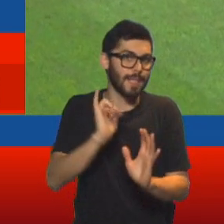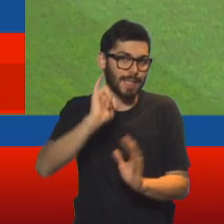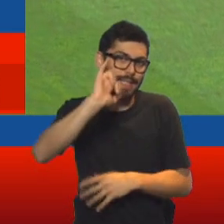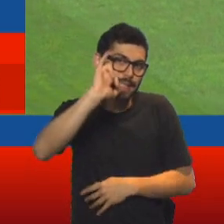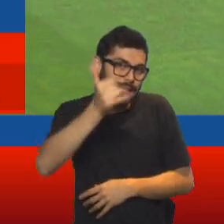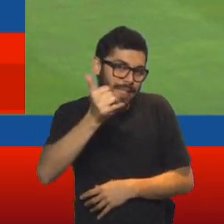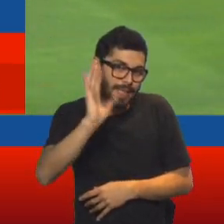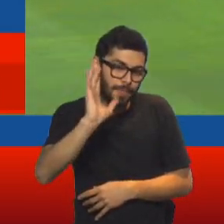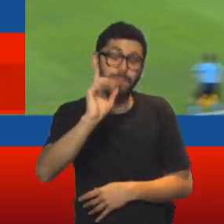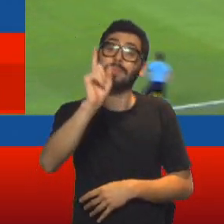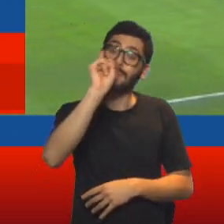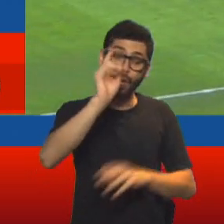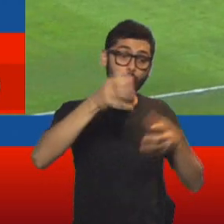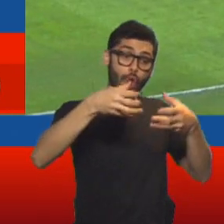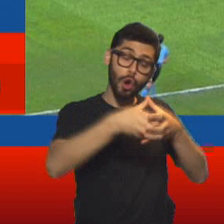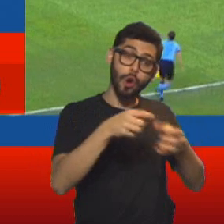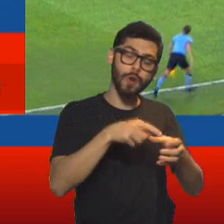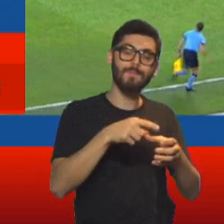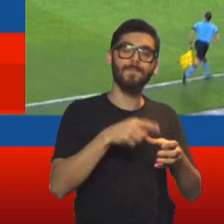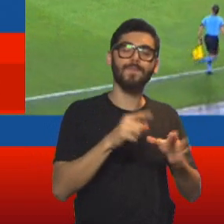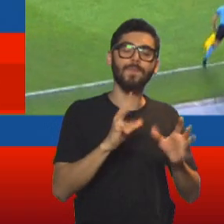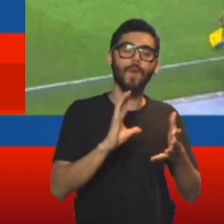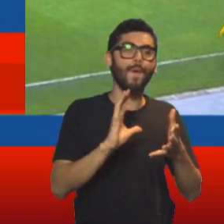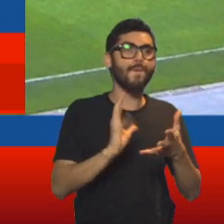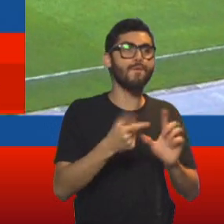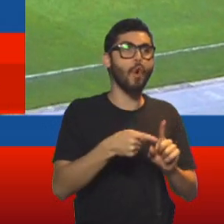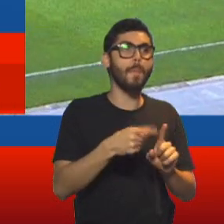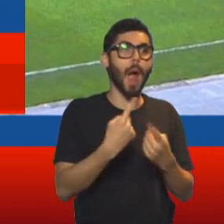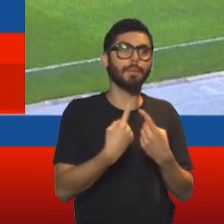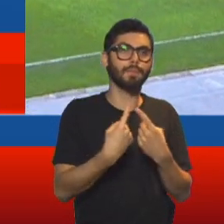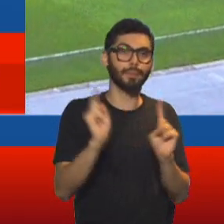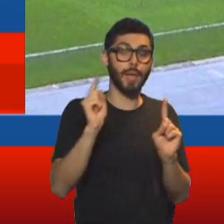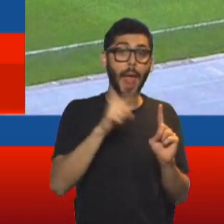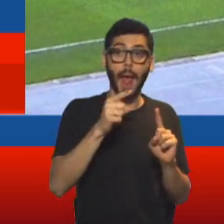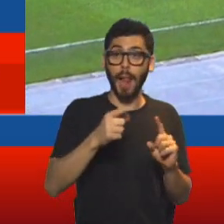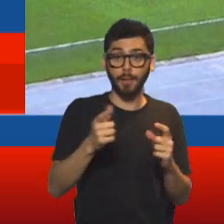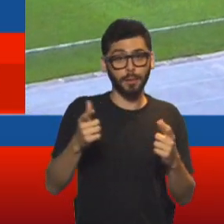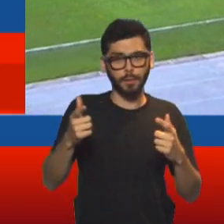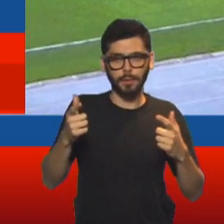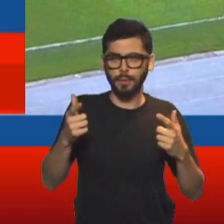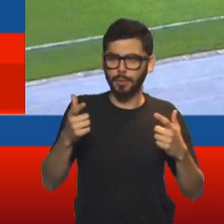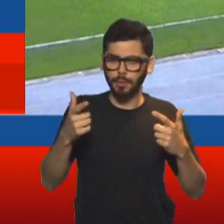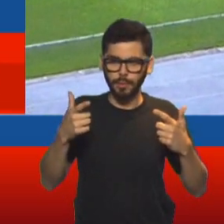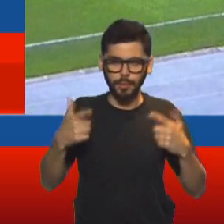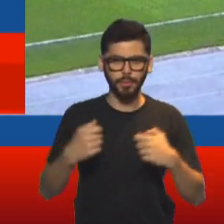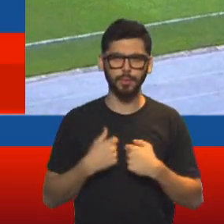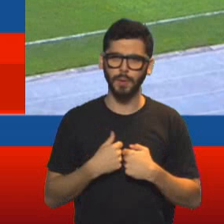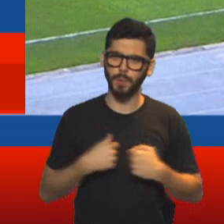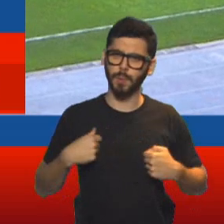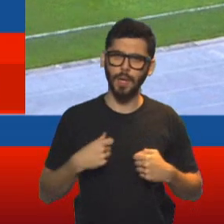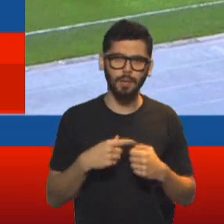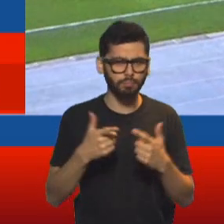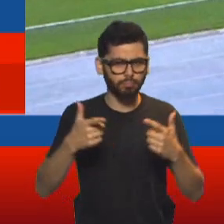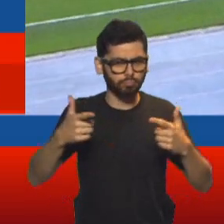tiene un estilo muy particular, que tiene un estilo combativo, una forma de jugar que Colombia siempre no va para